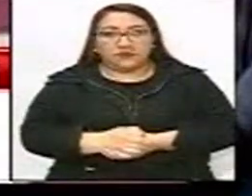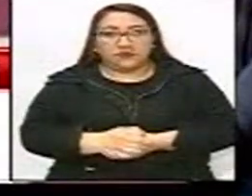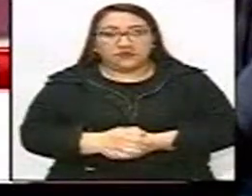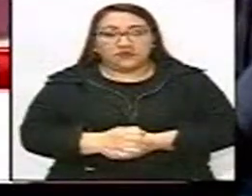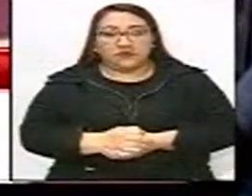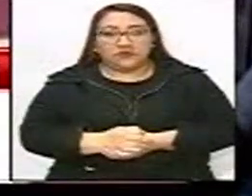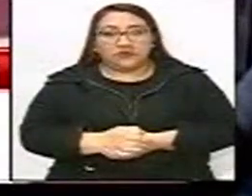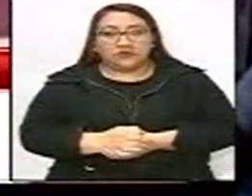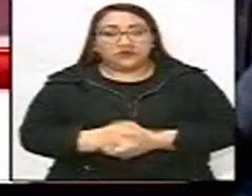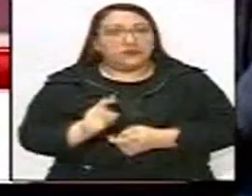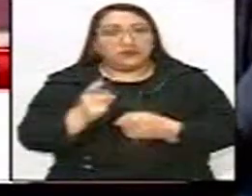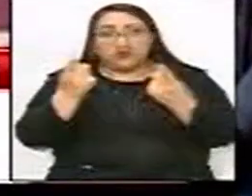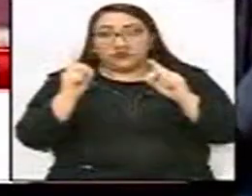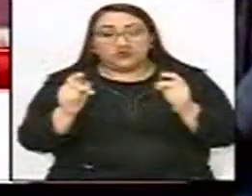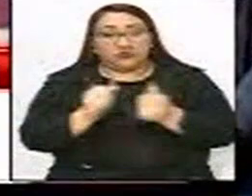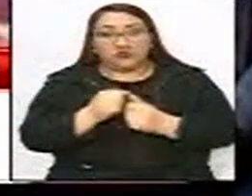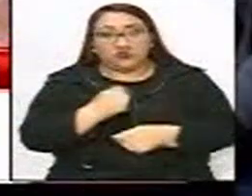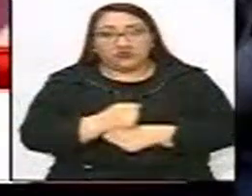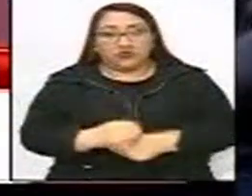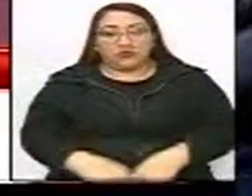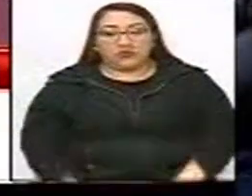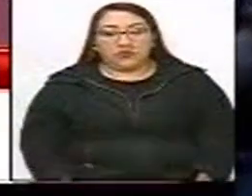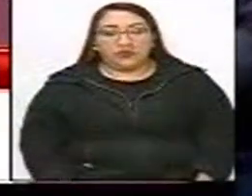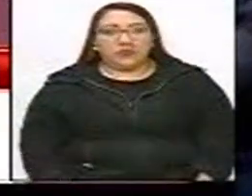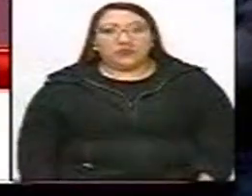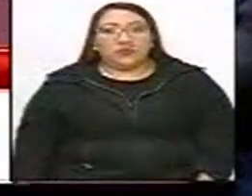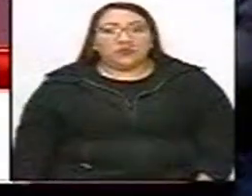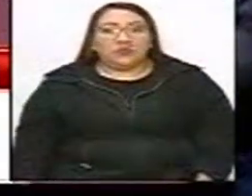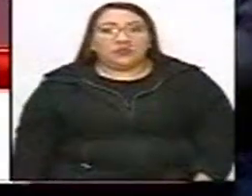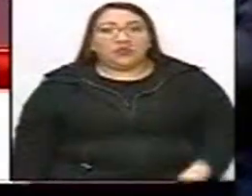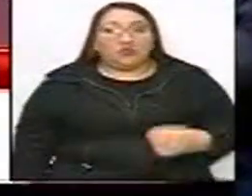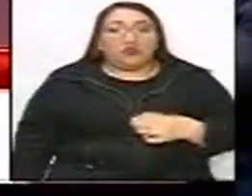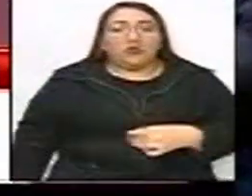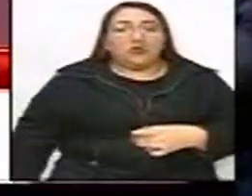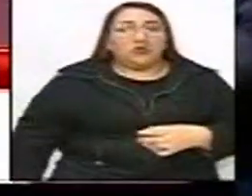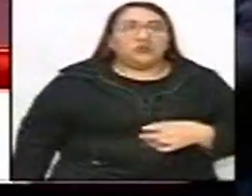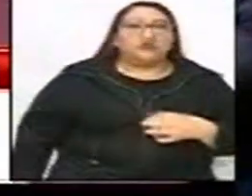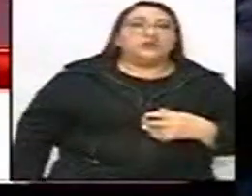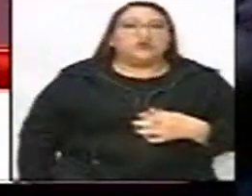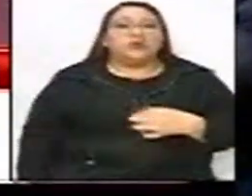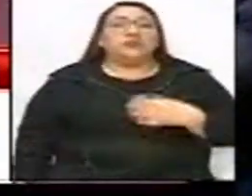esta valorización del perjuicio. ¿Cómo es posible que no se haya opuesto?